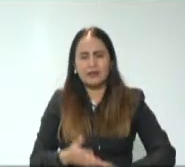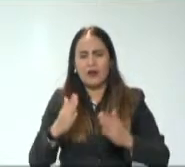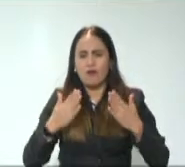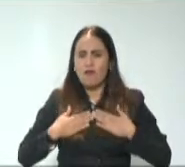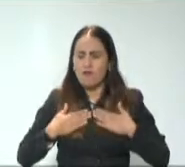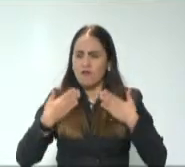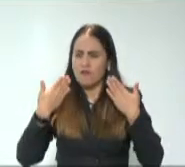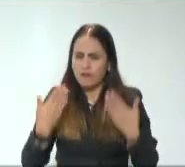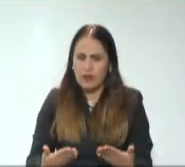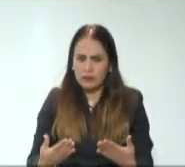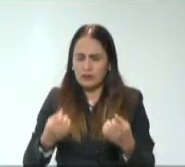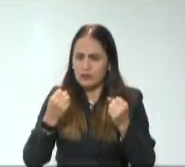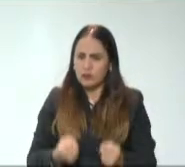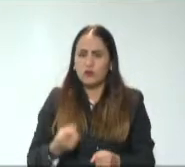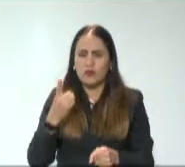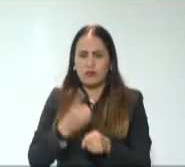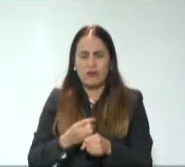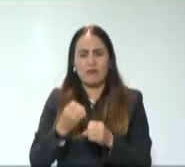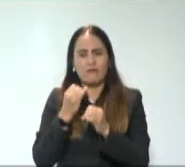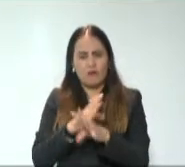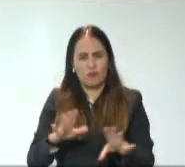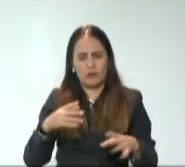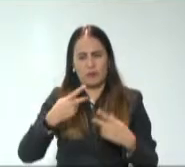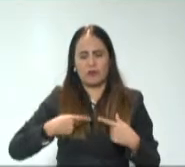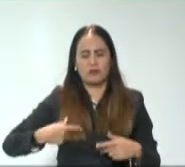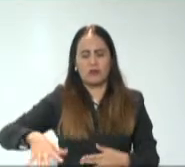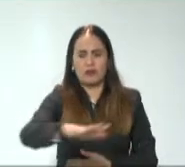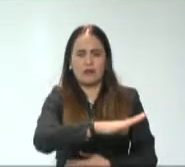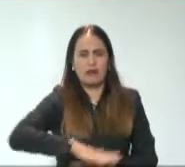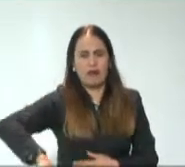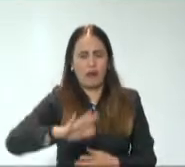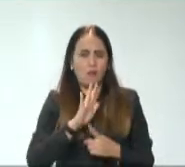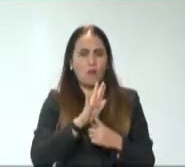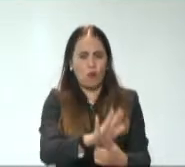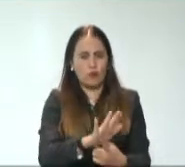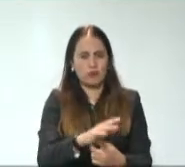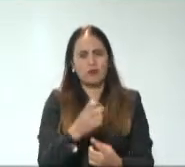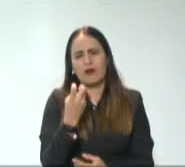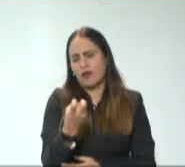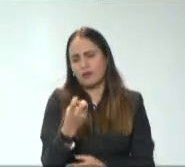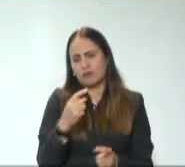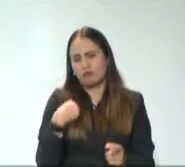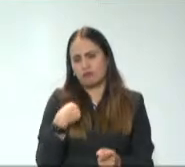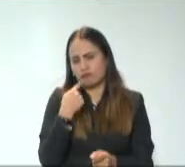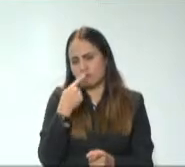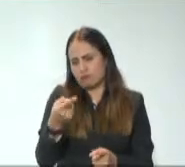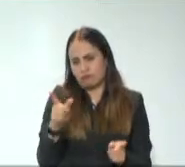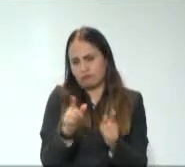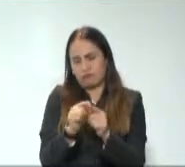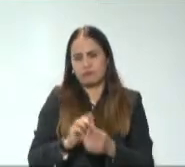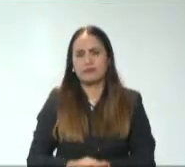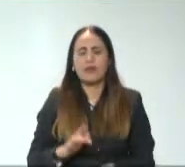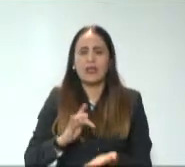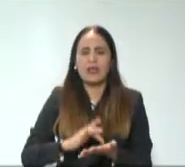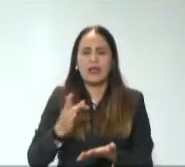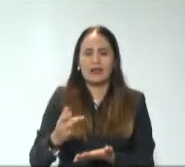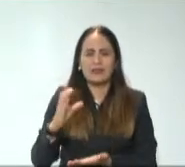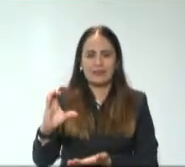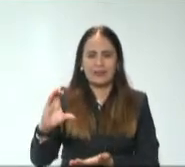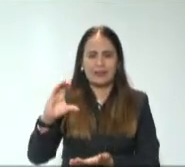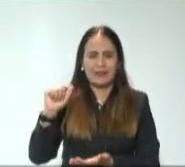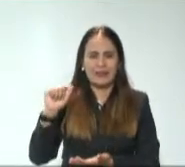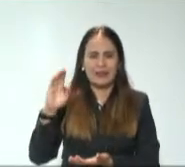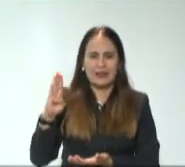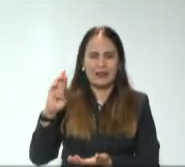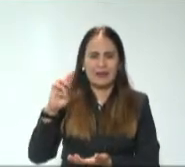información a la sociedad ese sería mi comentario Muchas gracias maestro Cabrera